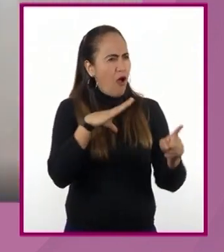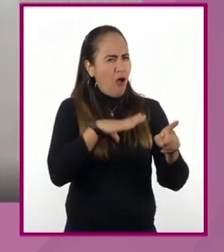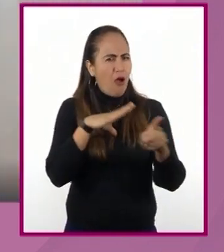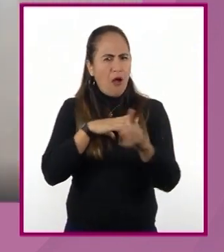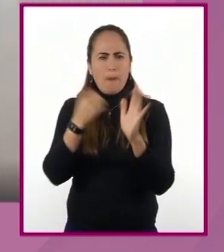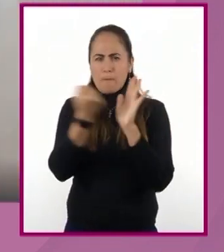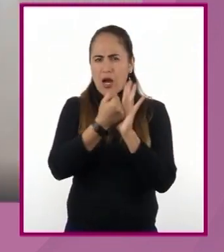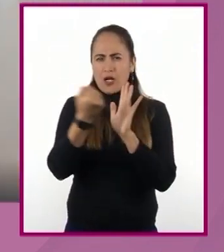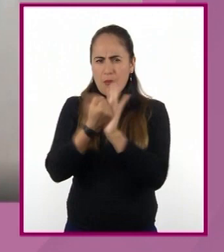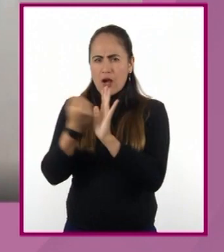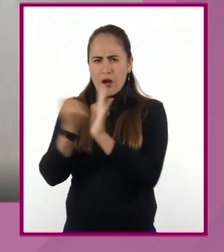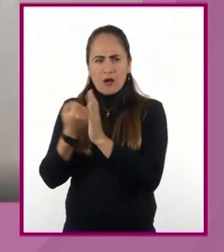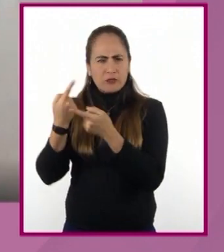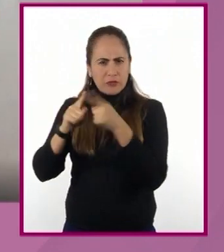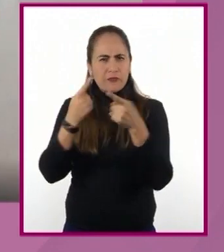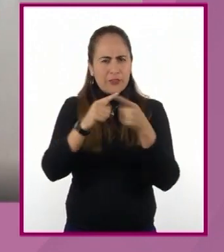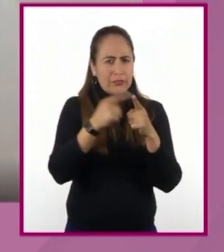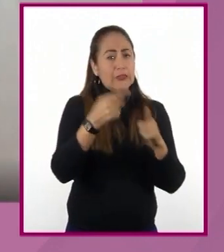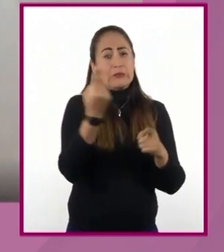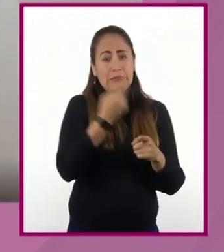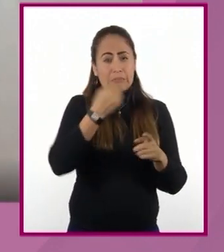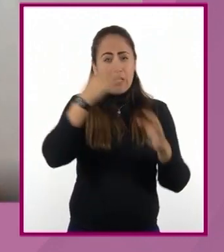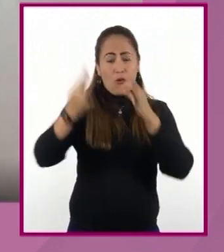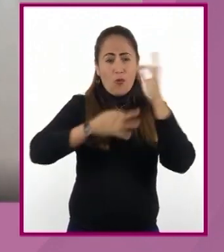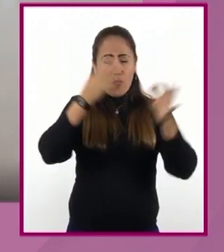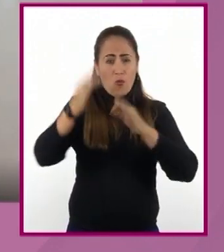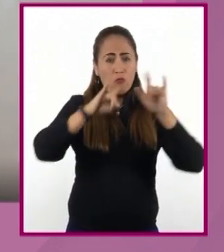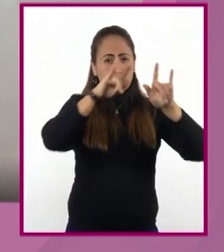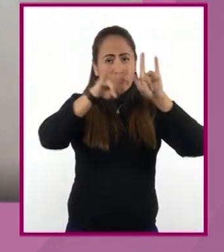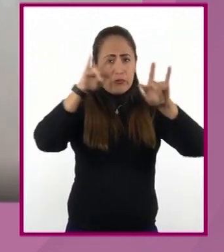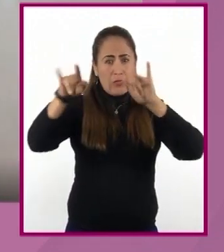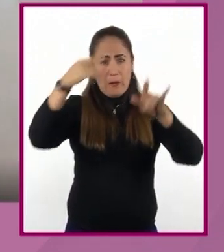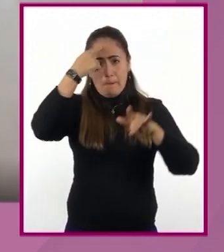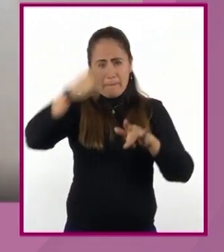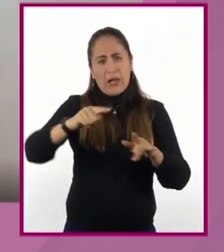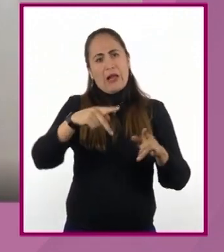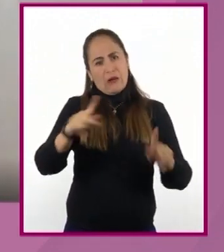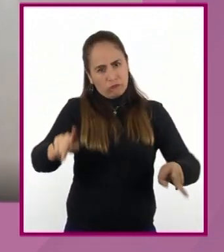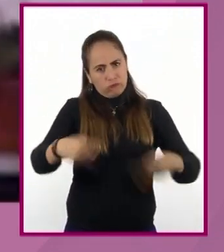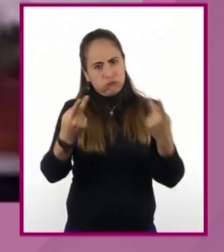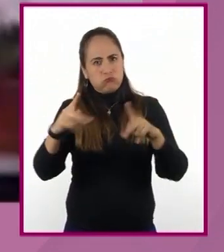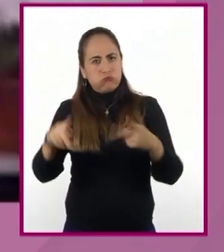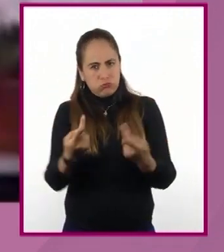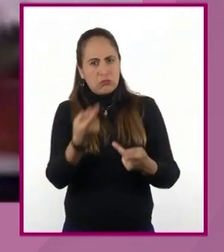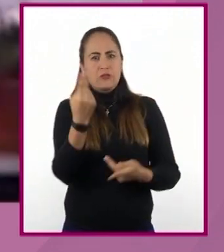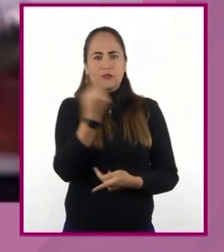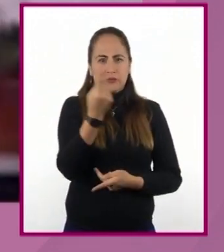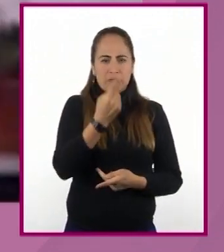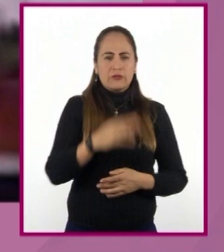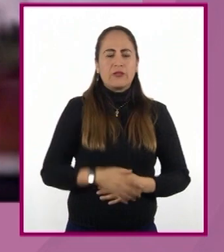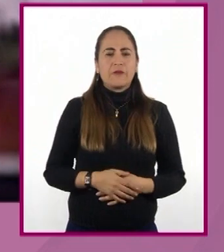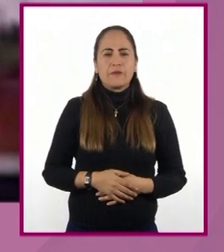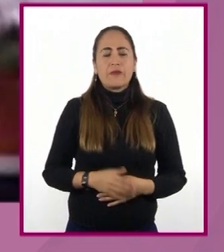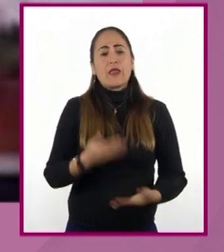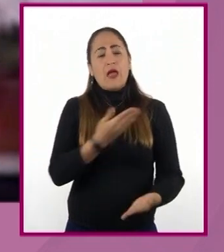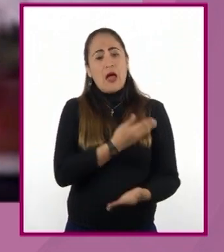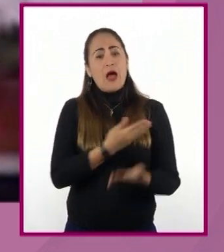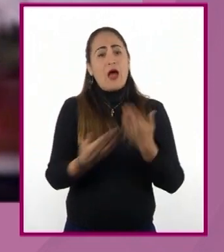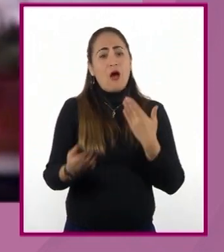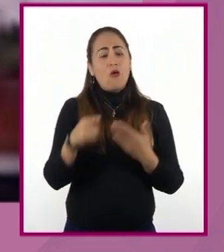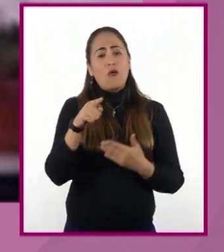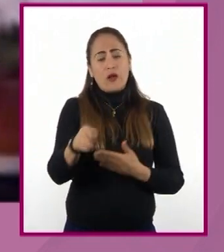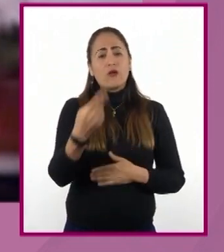muchos productos, necesitamos publicidad para poder convencer de que compren nuestros productos. Ahora cuéntanos cómo se hace ahora, cómo